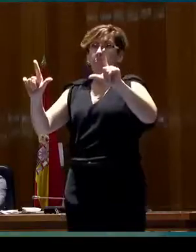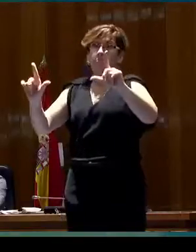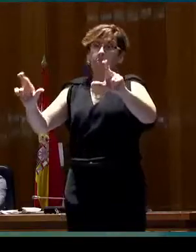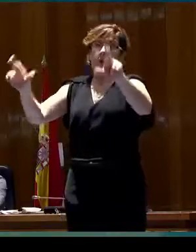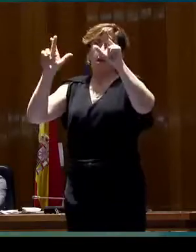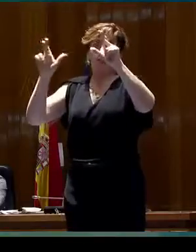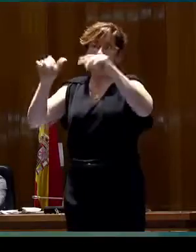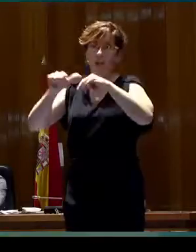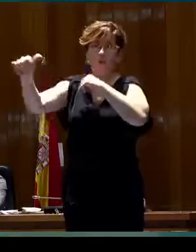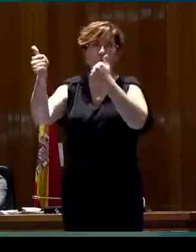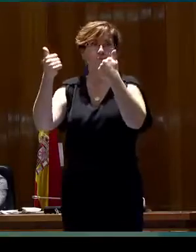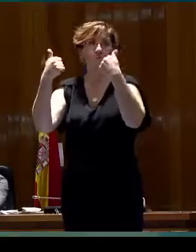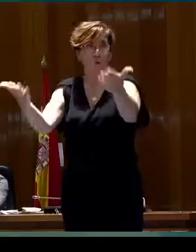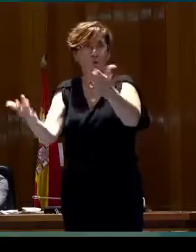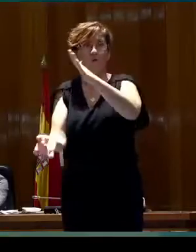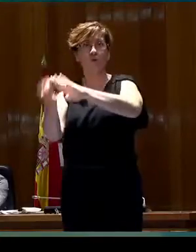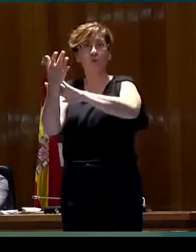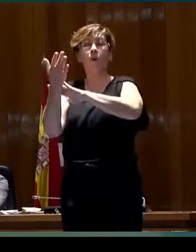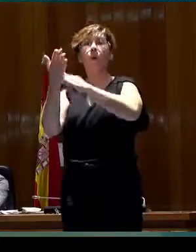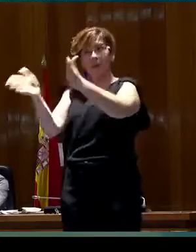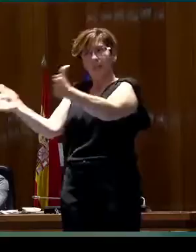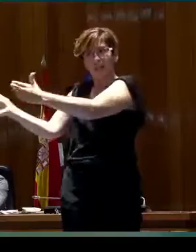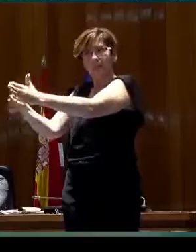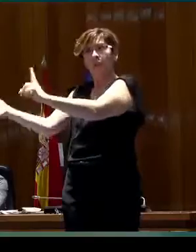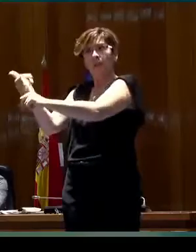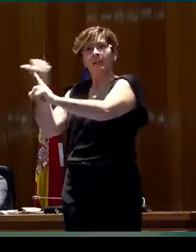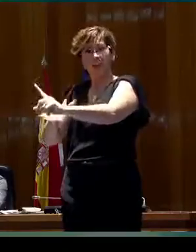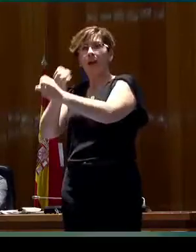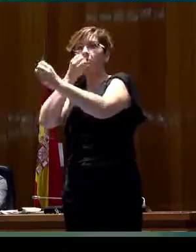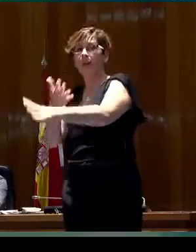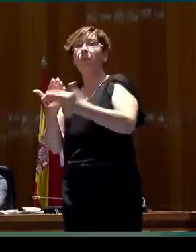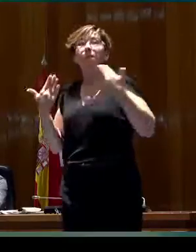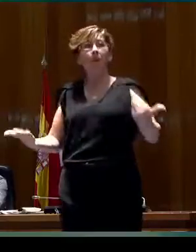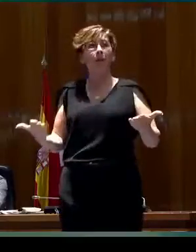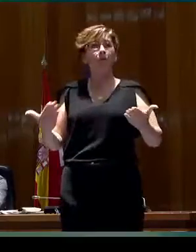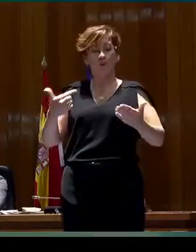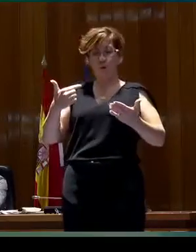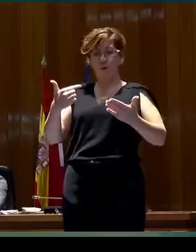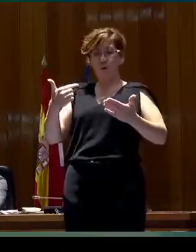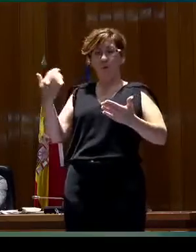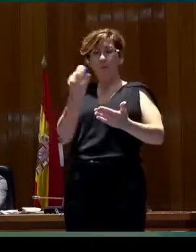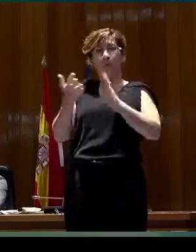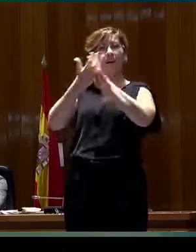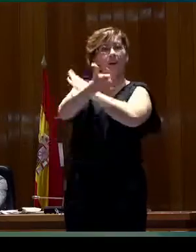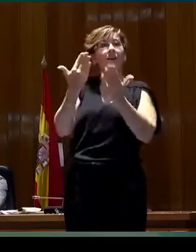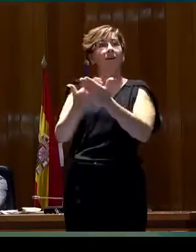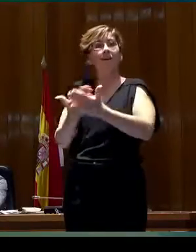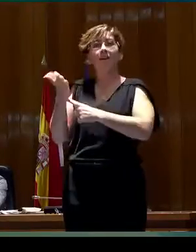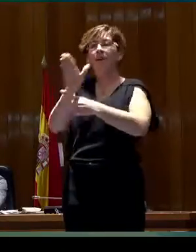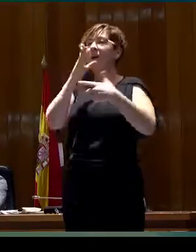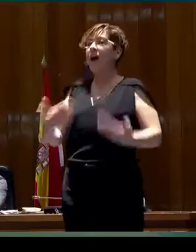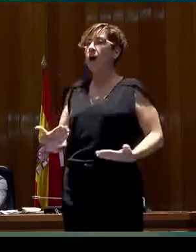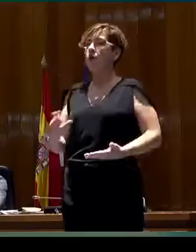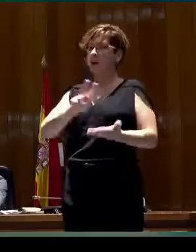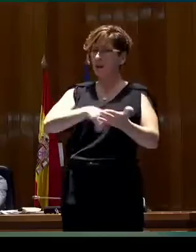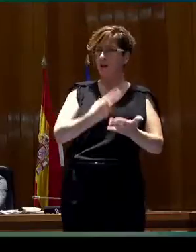sea en breve. Y yo creo que ahora lo que hay que mostrar no son iguales los intérpretes de lengua de signos y los